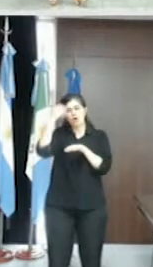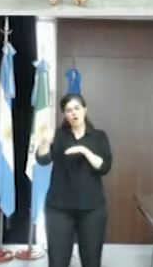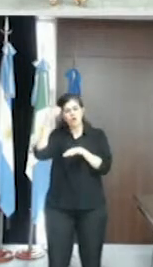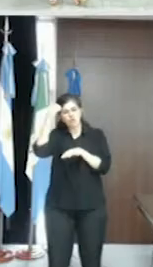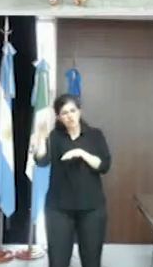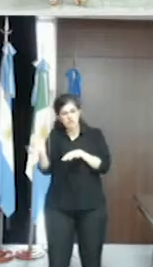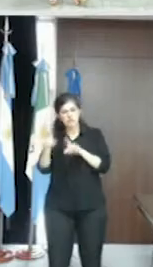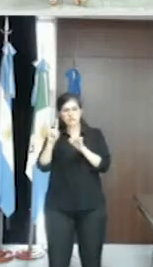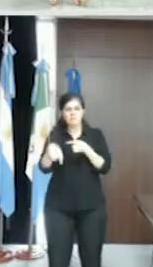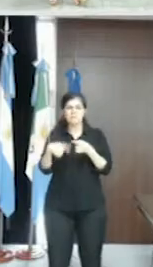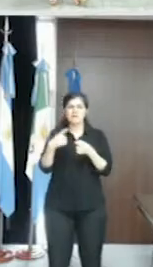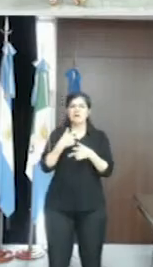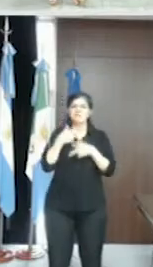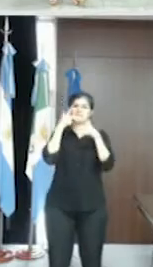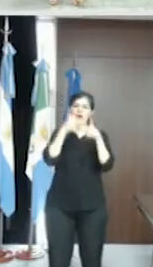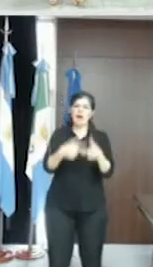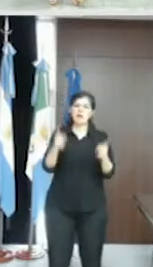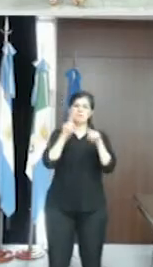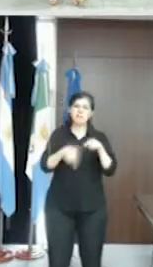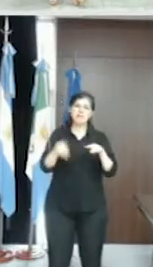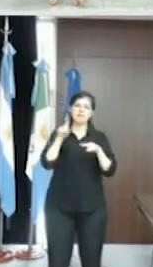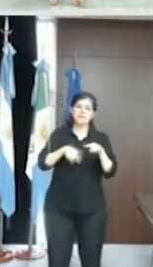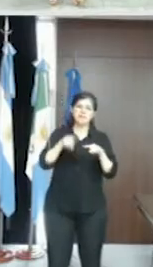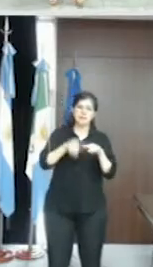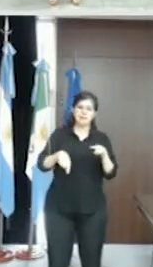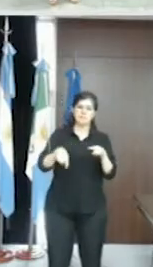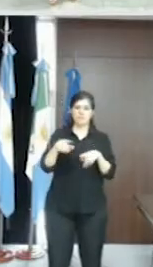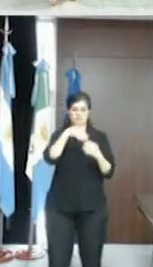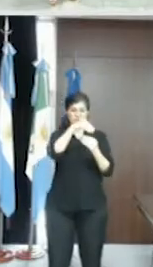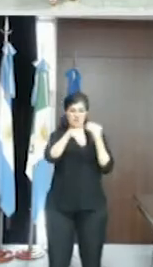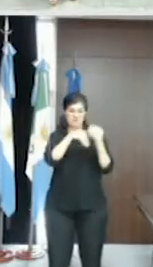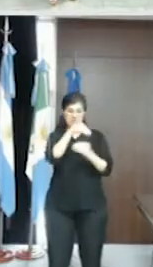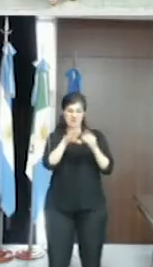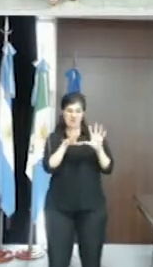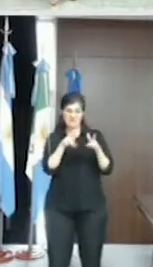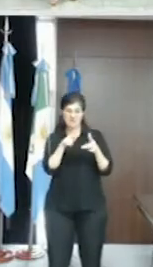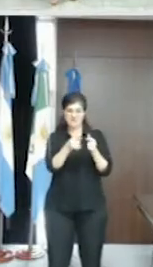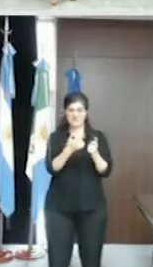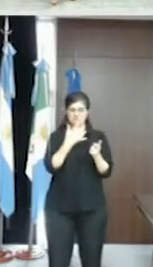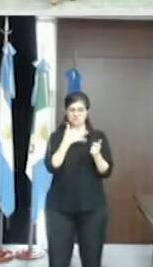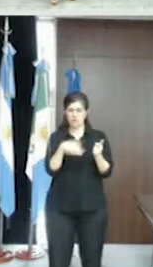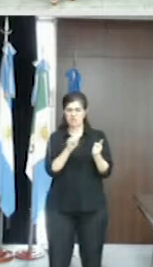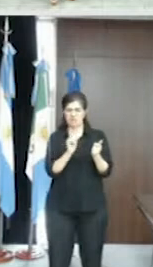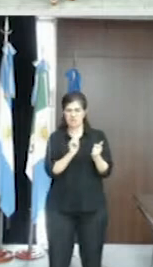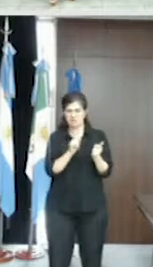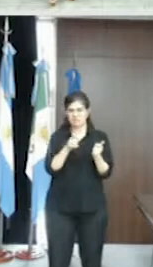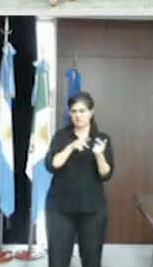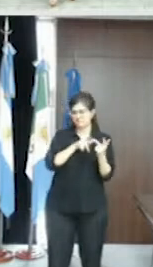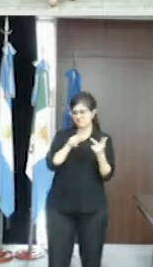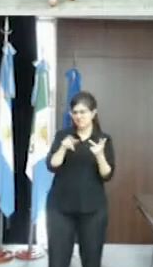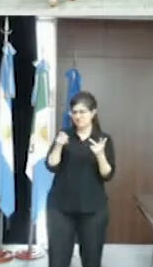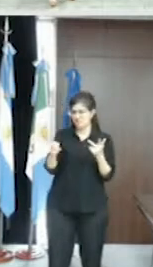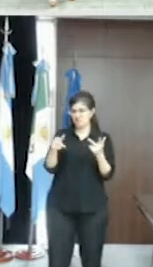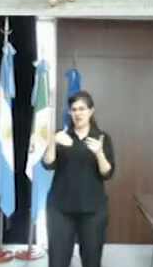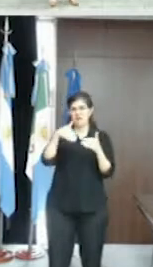generar en los entornos familiares mucho malestar, porque el que no comprende cuando uno no está sabiendo lo que está pasando o lo que se